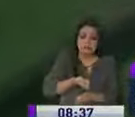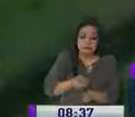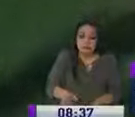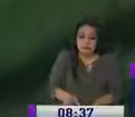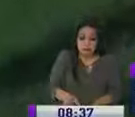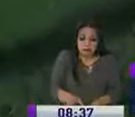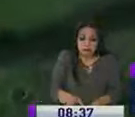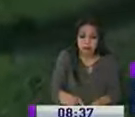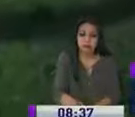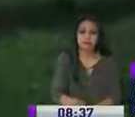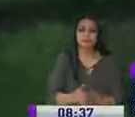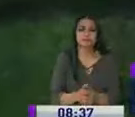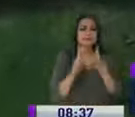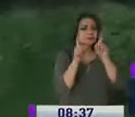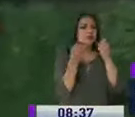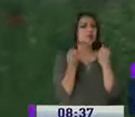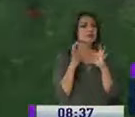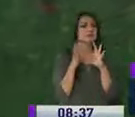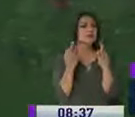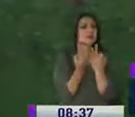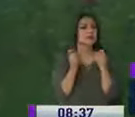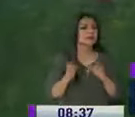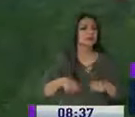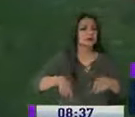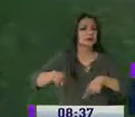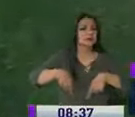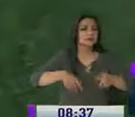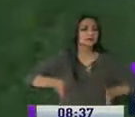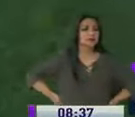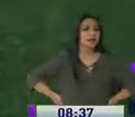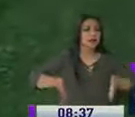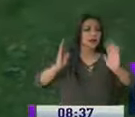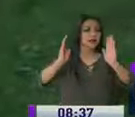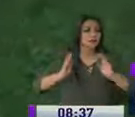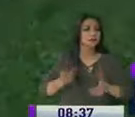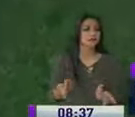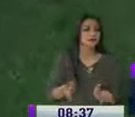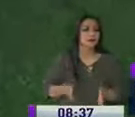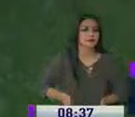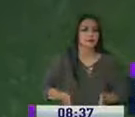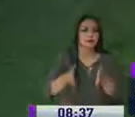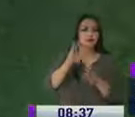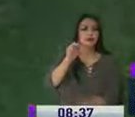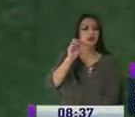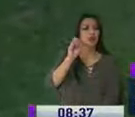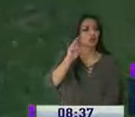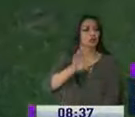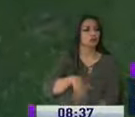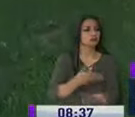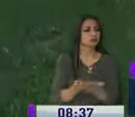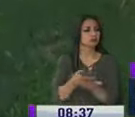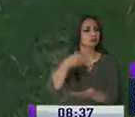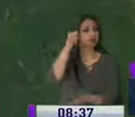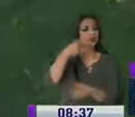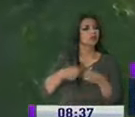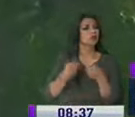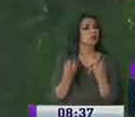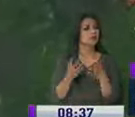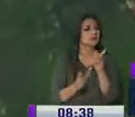de menores de edad. El señor Rolando Javier M.B. contaba ya con una sentencia condenatoria por delito de agresión sexual, un